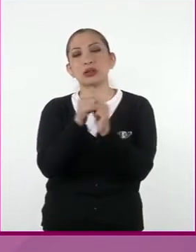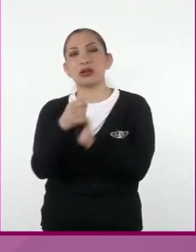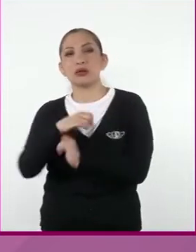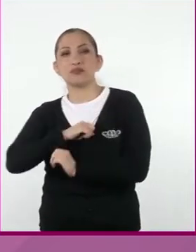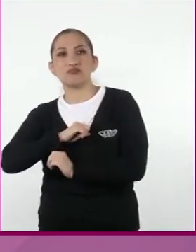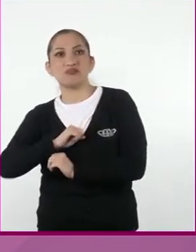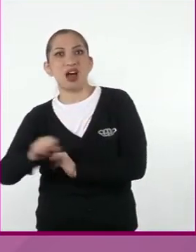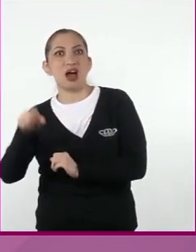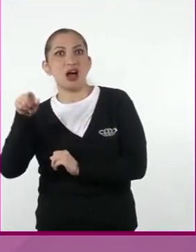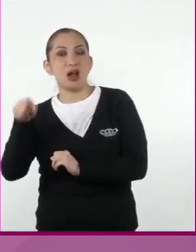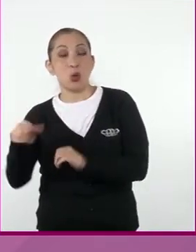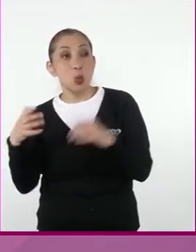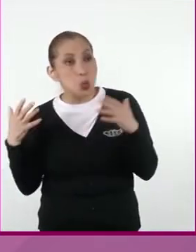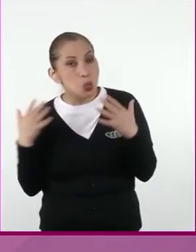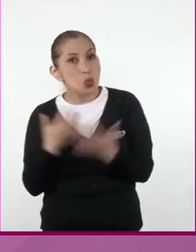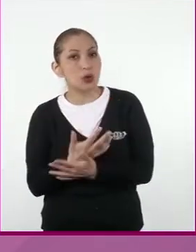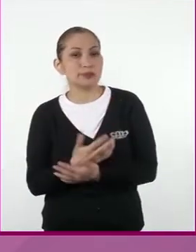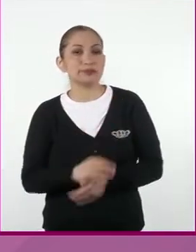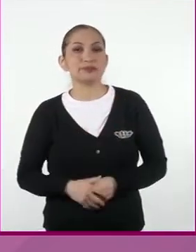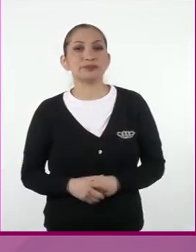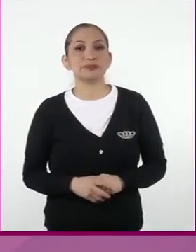posteriormente mostrar sus verdaderas intenciones.